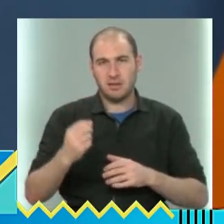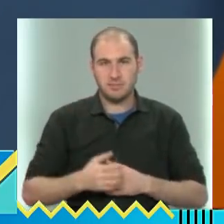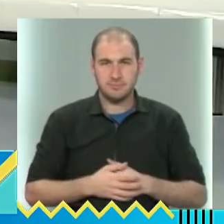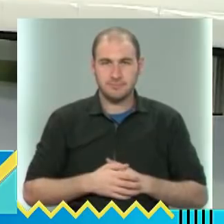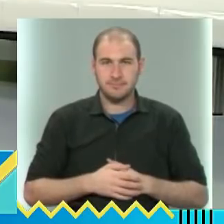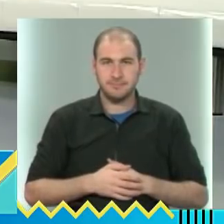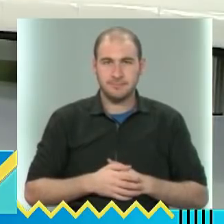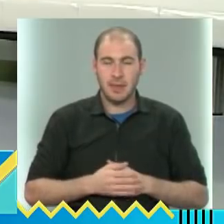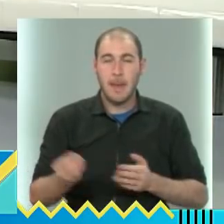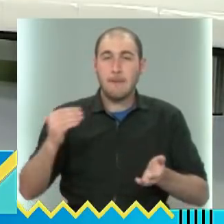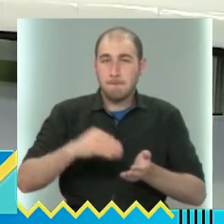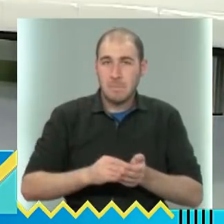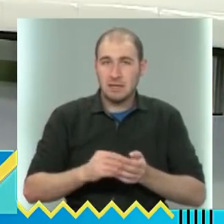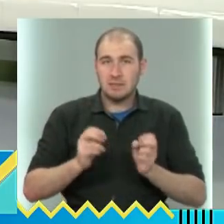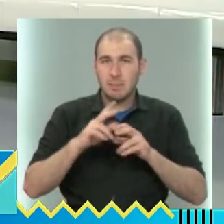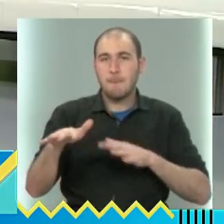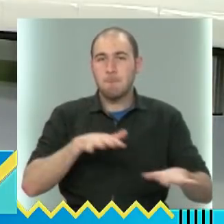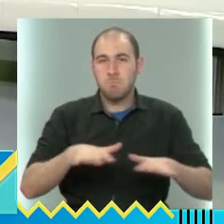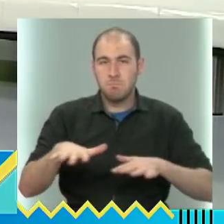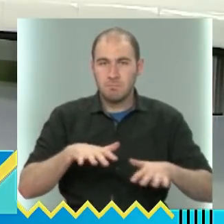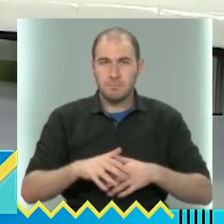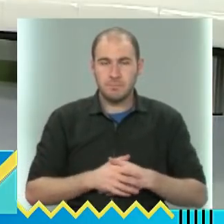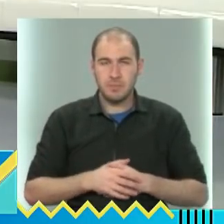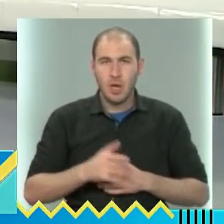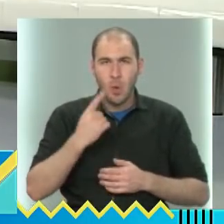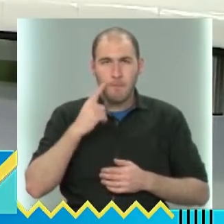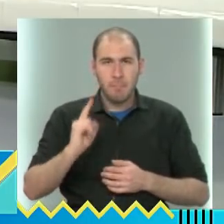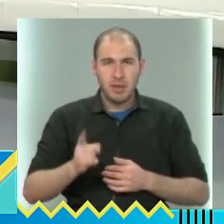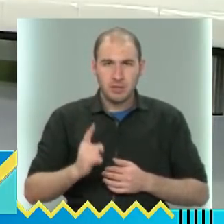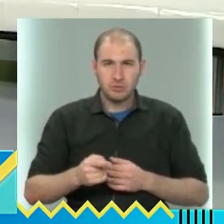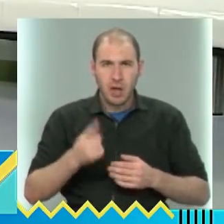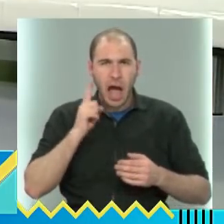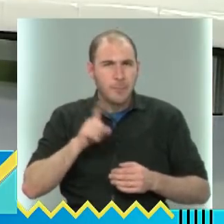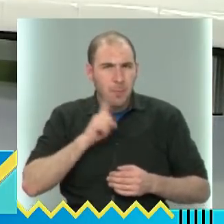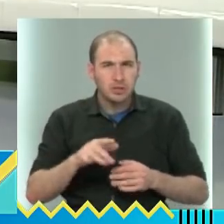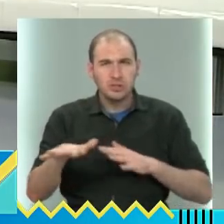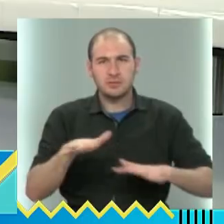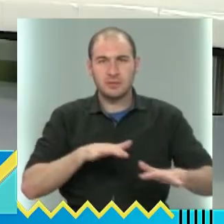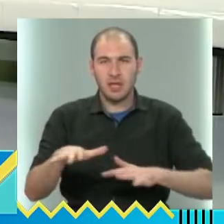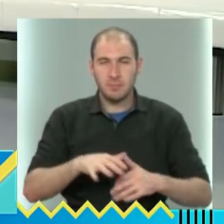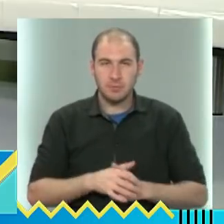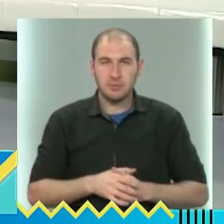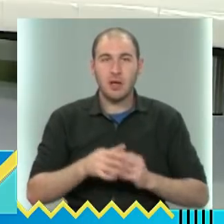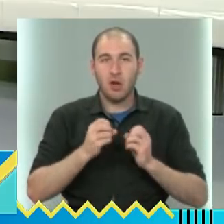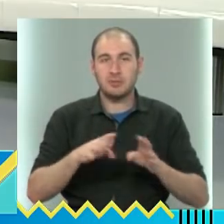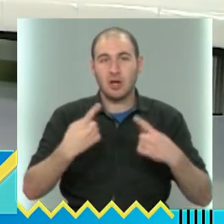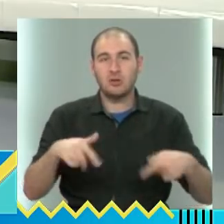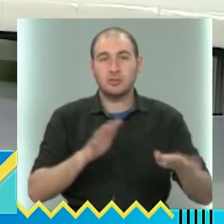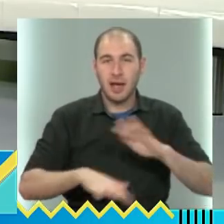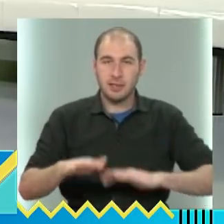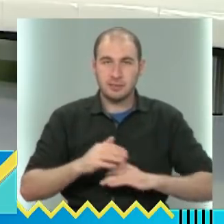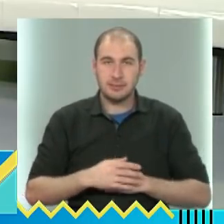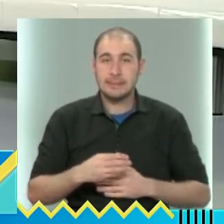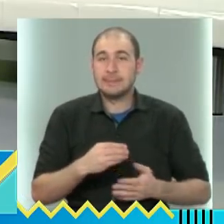¿no? Más la cuestión sísmica, el riesgo de inducir sismos a partir de esta práctica, y